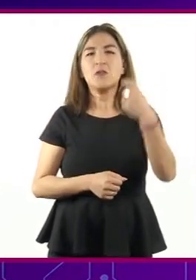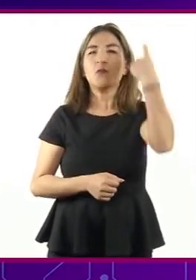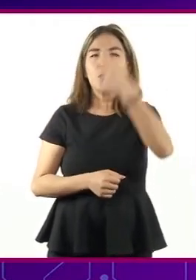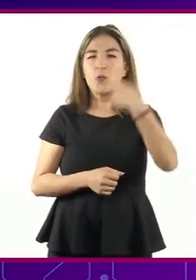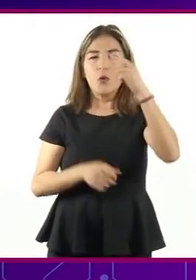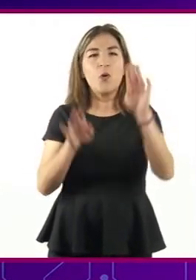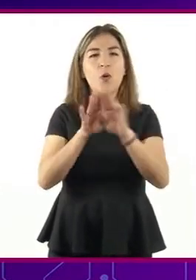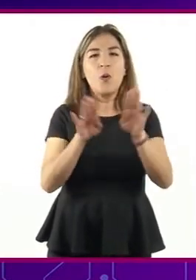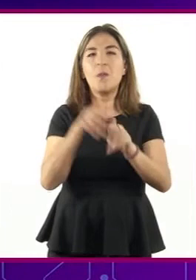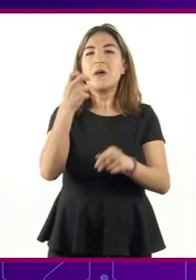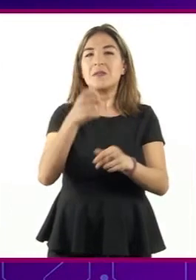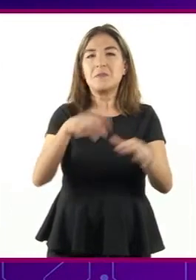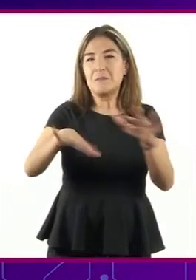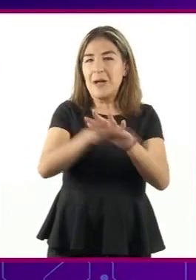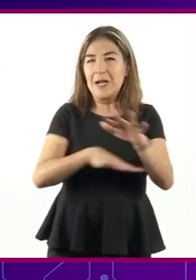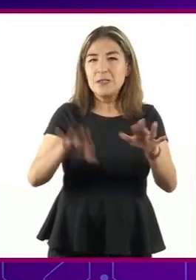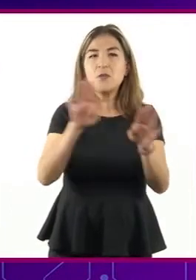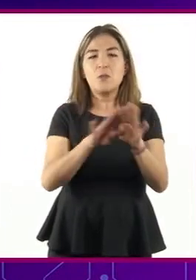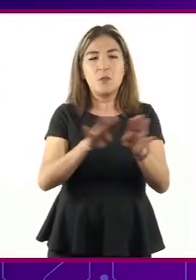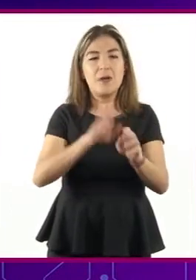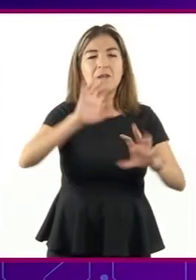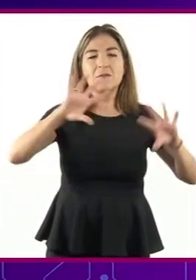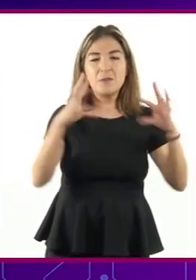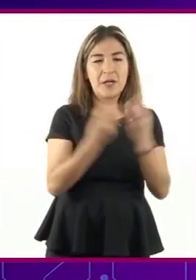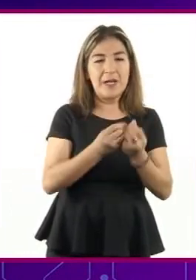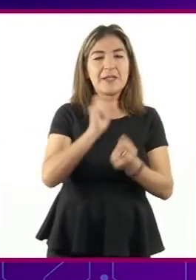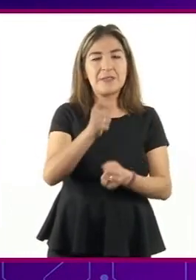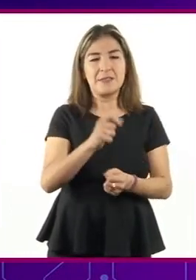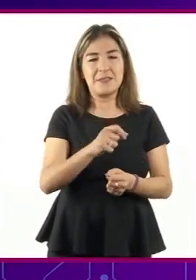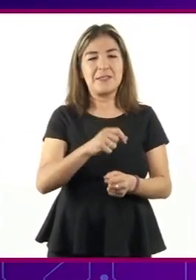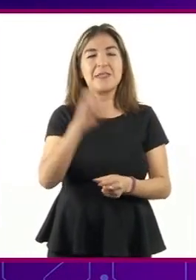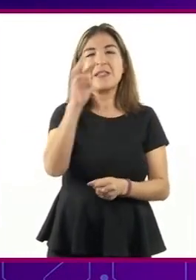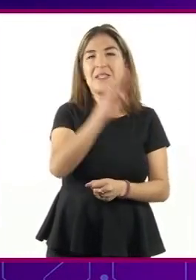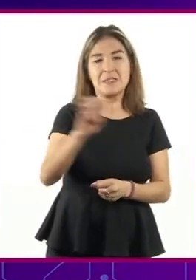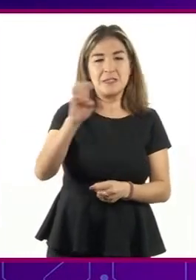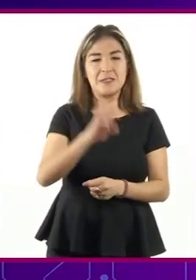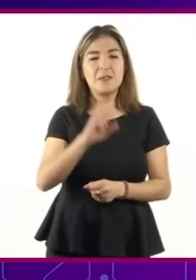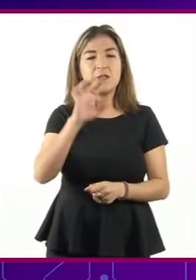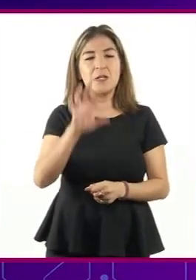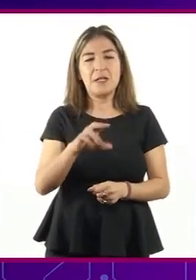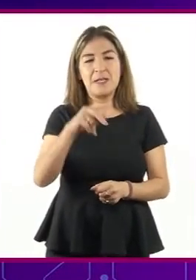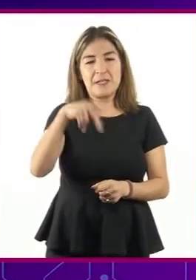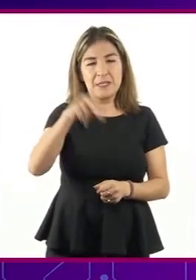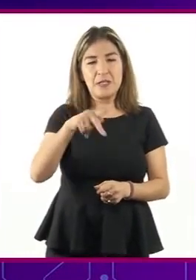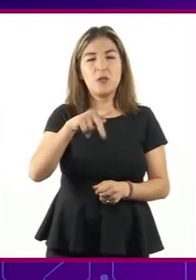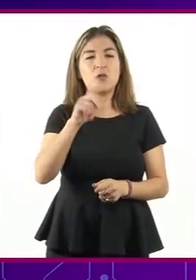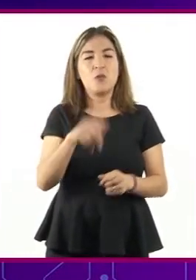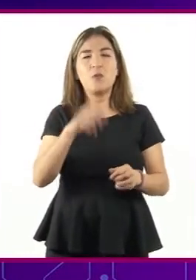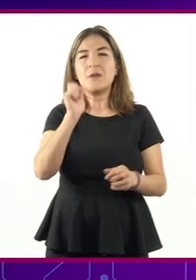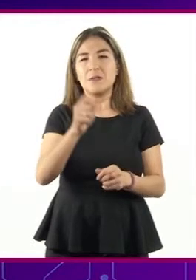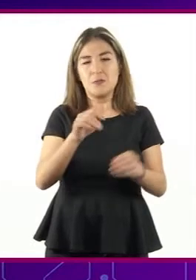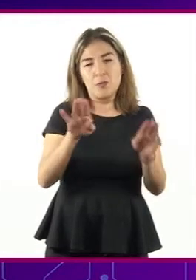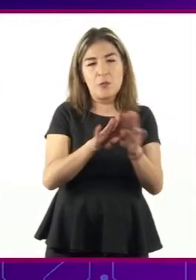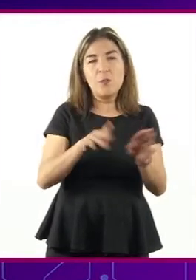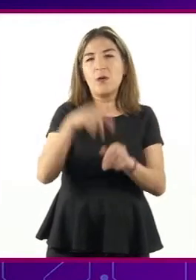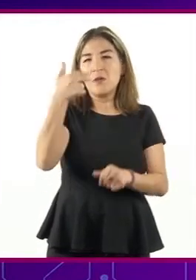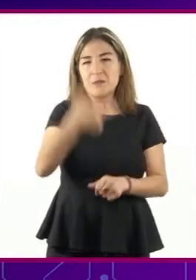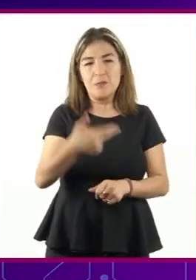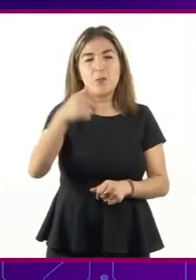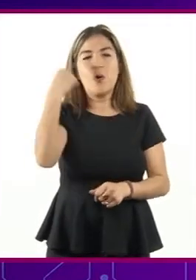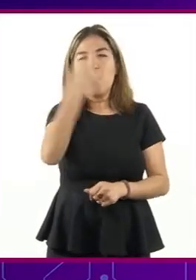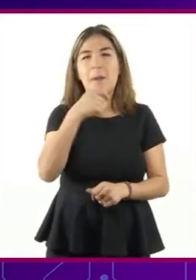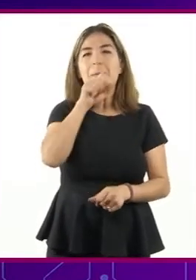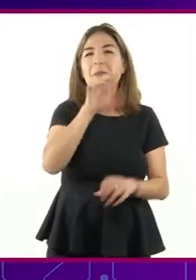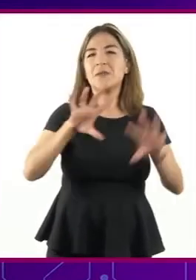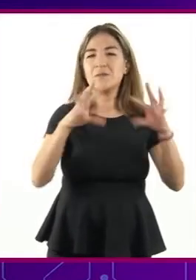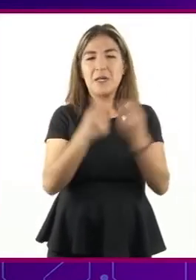consumo básico porque este incluye 300 kWh. El costo de cada kWh sería el mismo y el monto total a